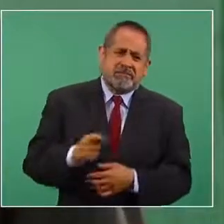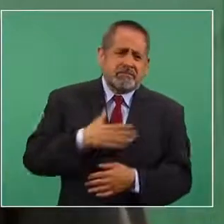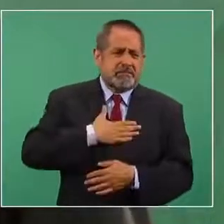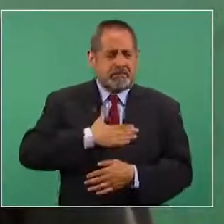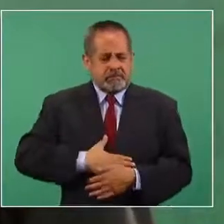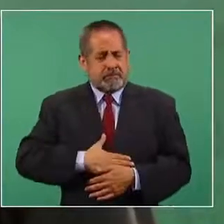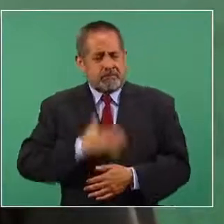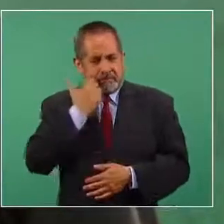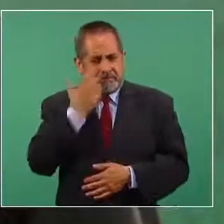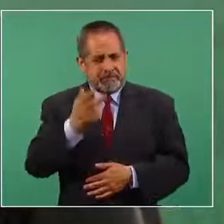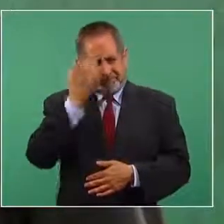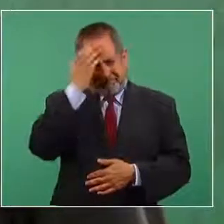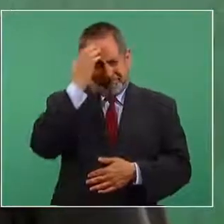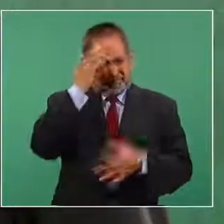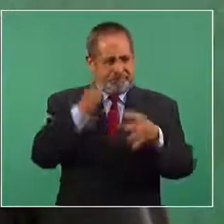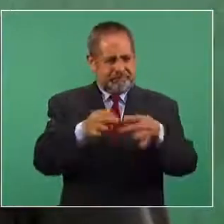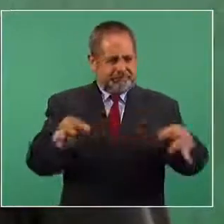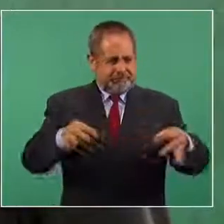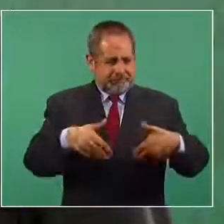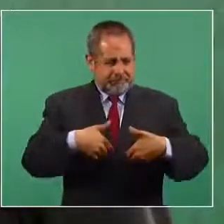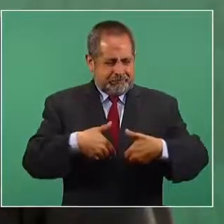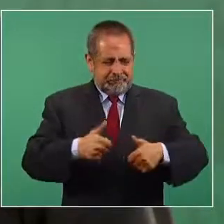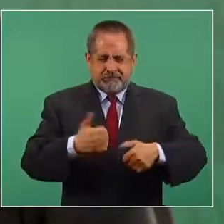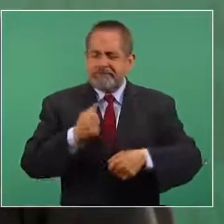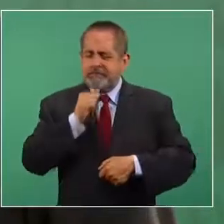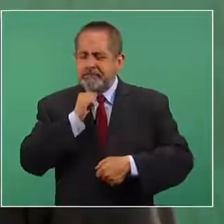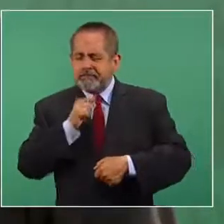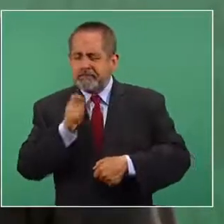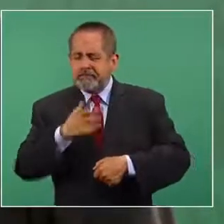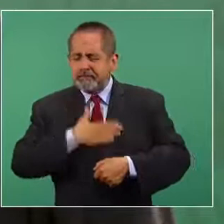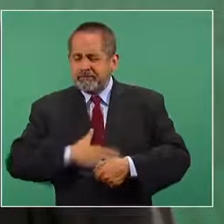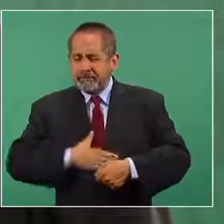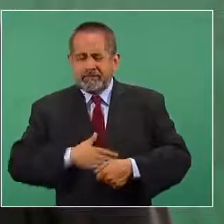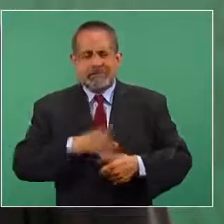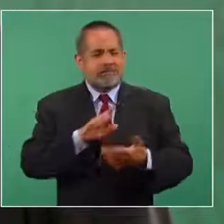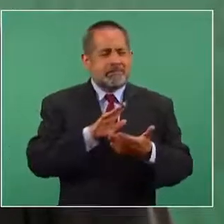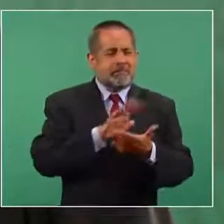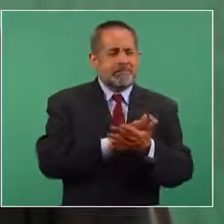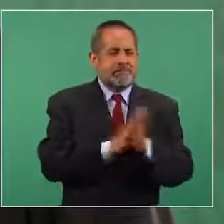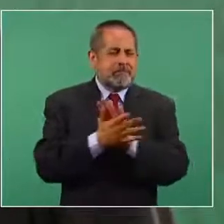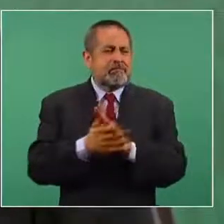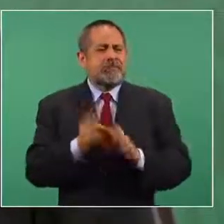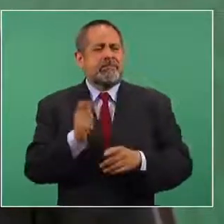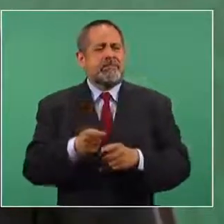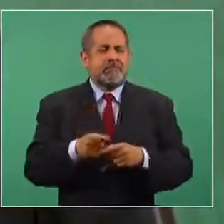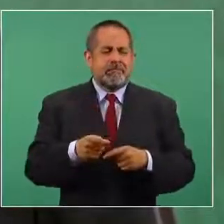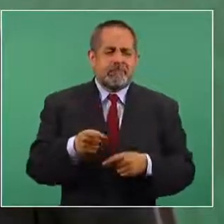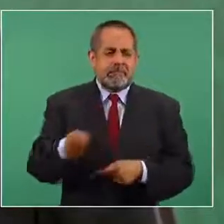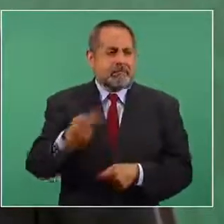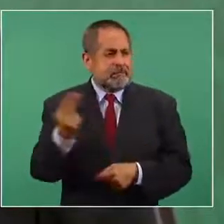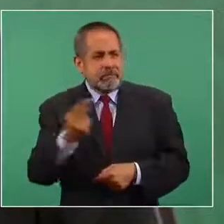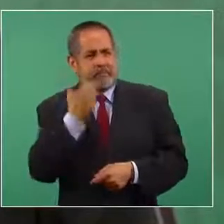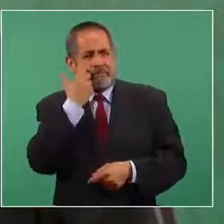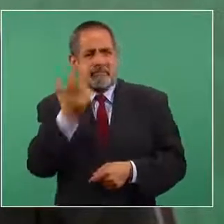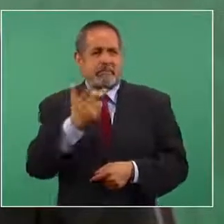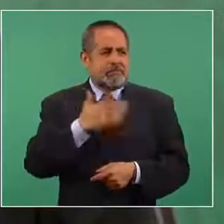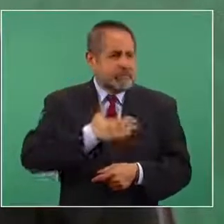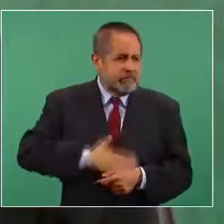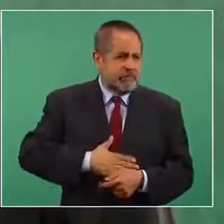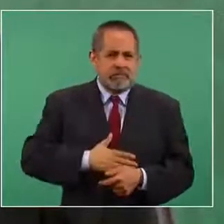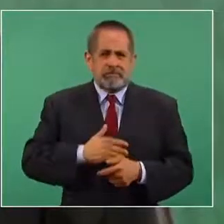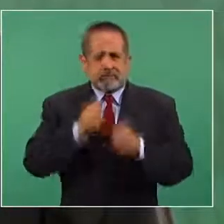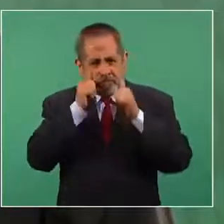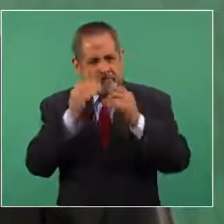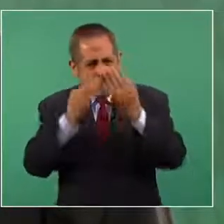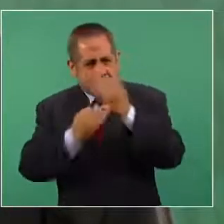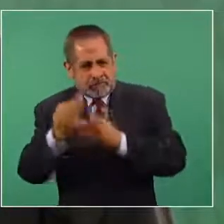según la frase bíblica, y hay que saciar esa hambre y esa sed de justicia,